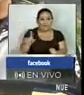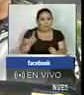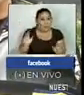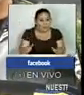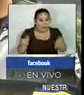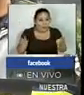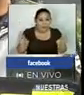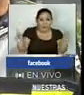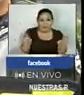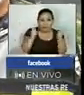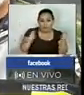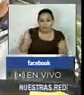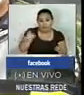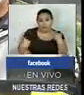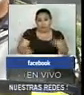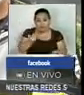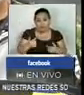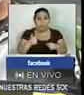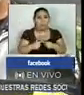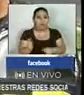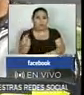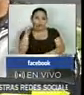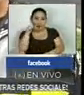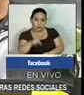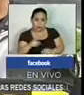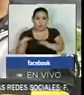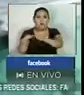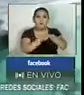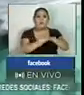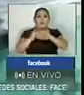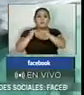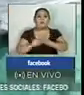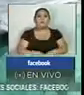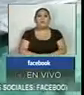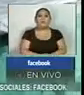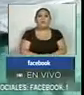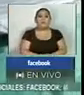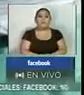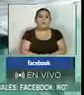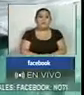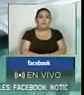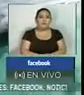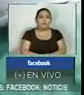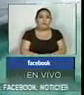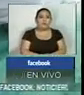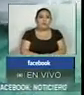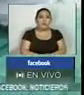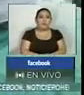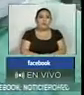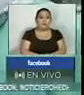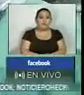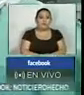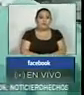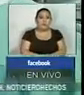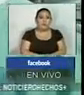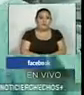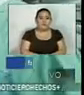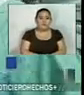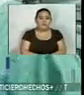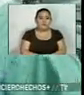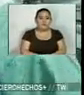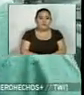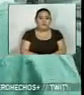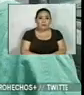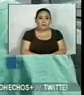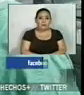celebración, pero aquí estamos porque todos estamos igual. Vamos a dirigirnos a la colonia